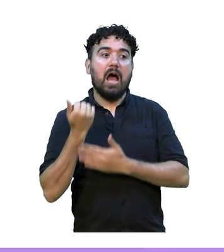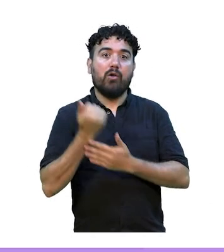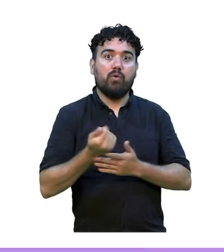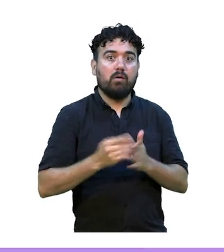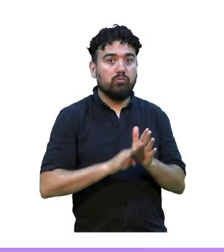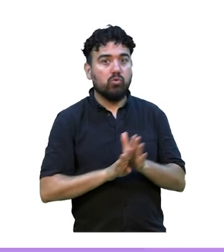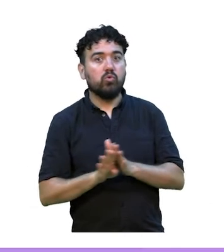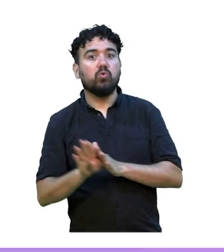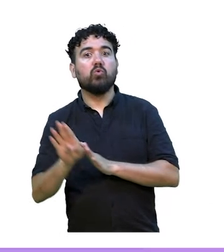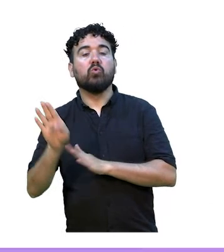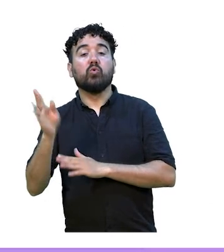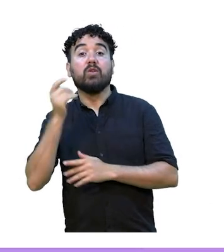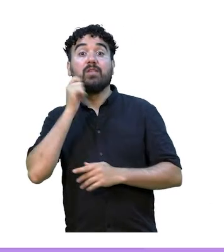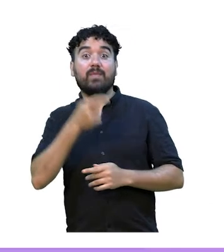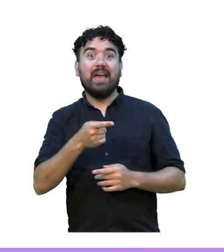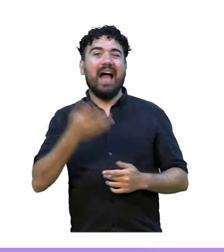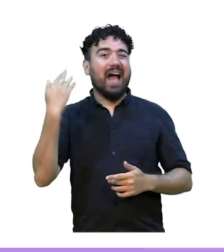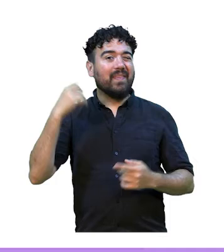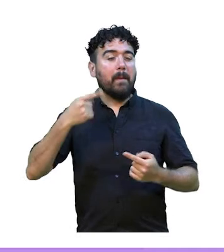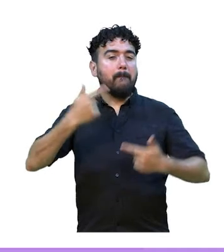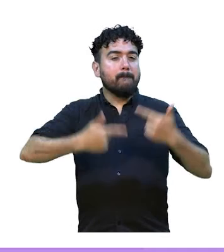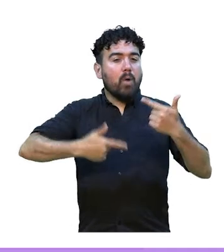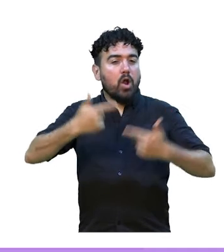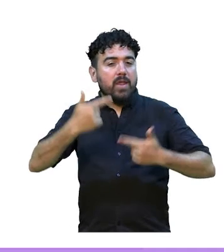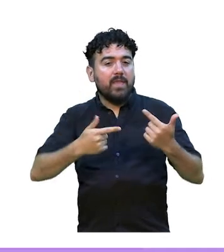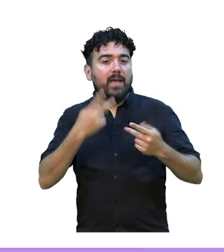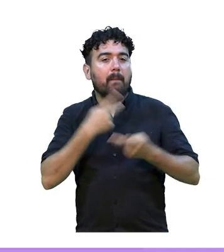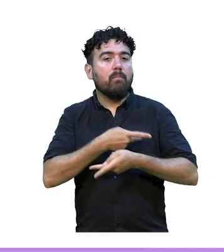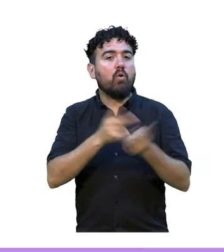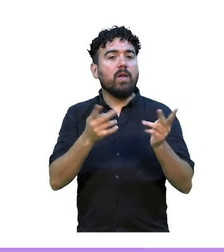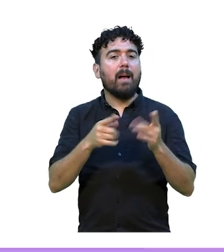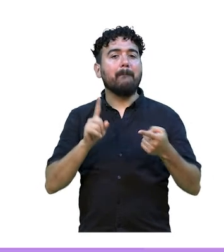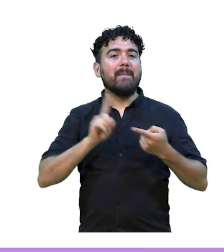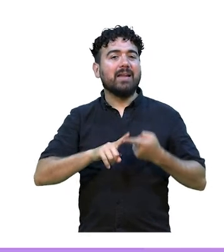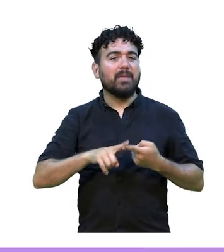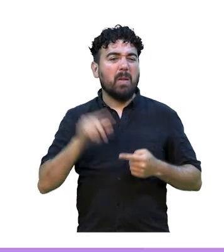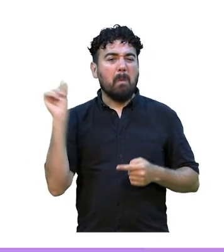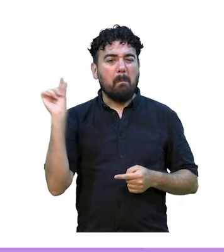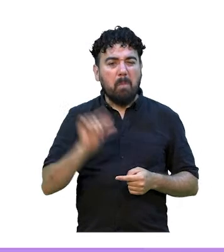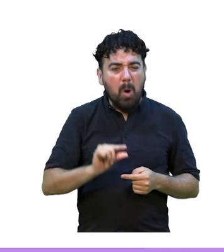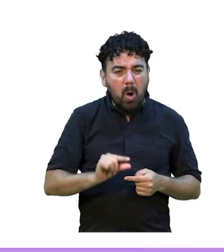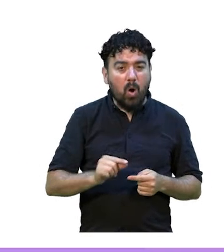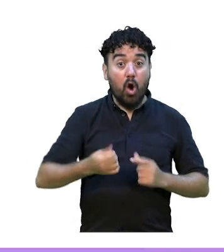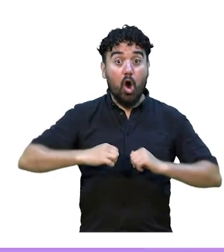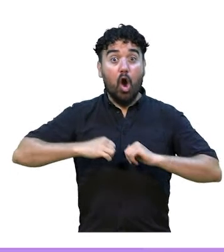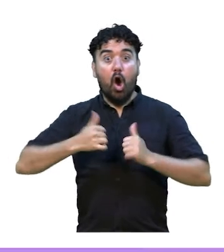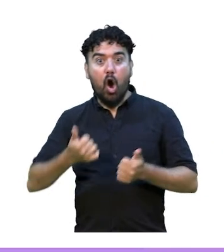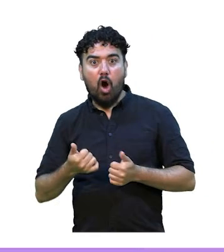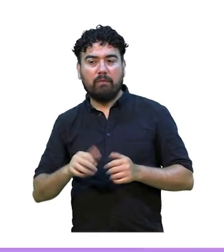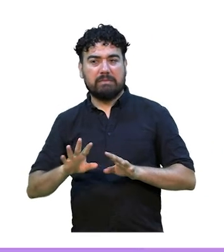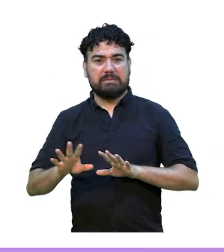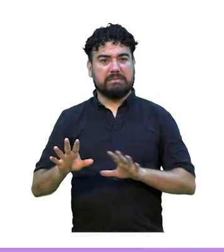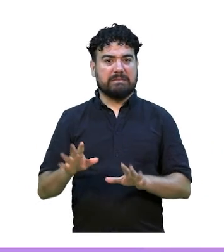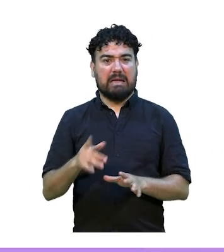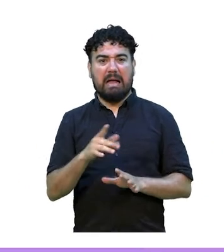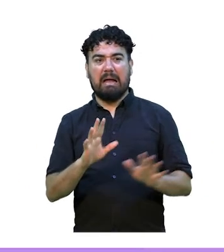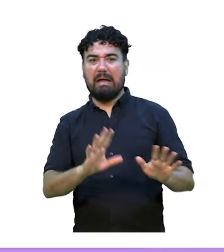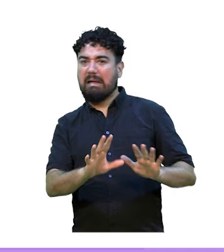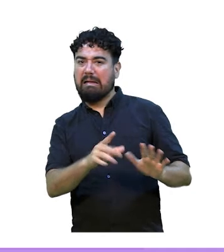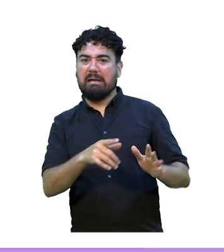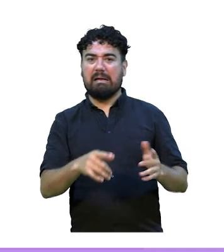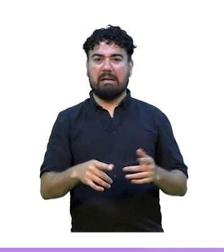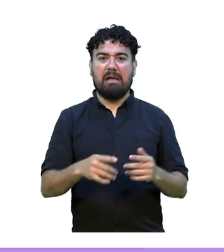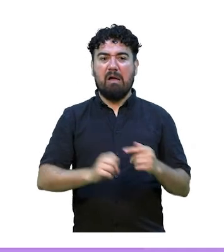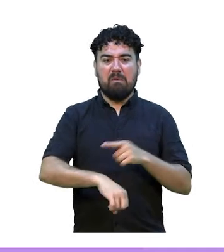momento en el que las políticas públicas de participación nada, y la población juvenil, digamos, más que nada venía siendo